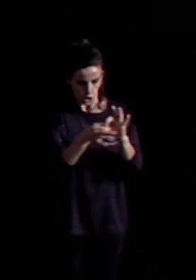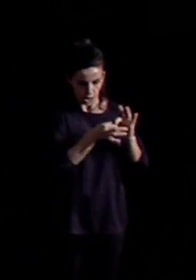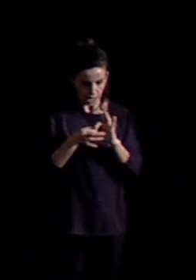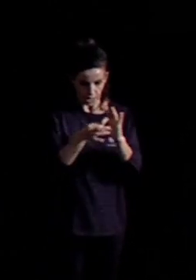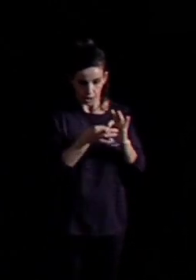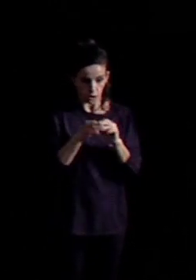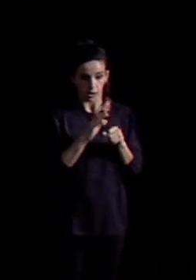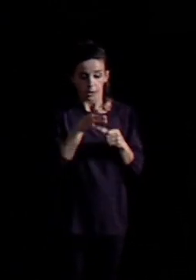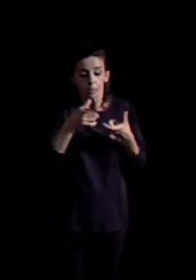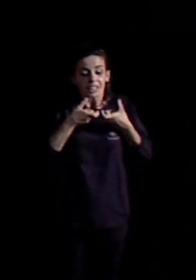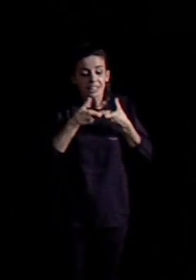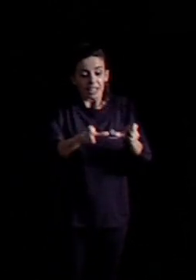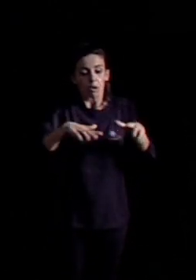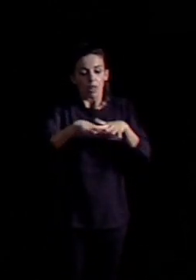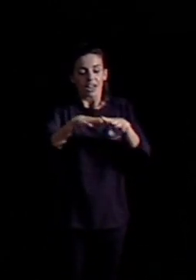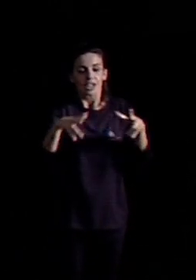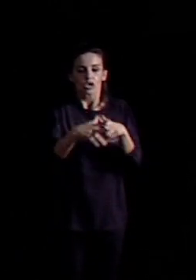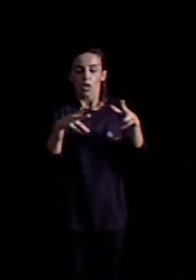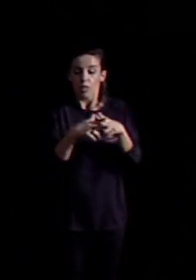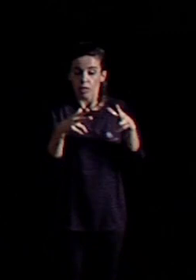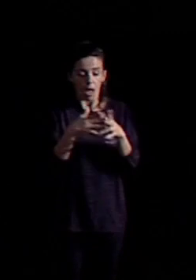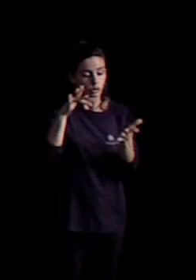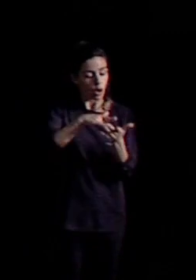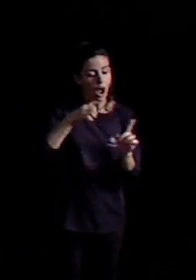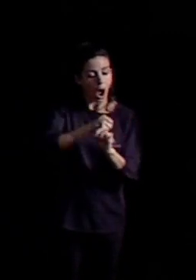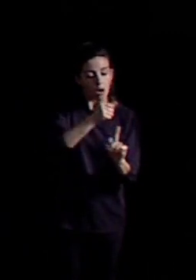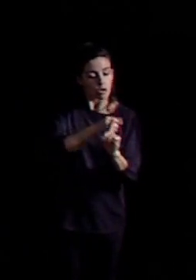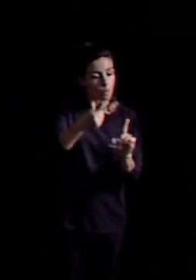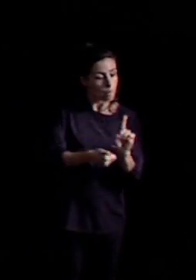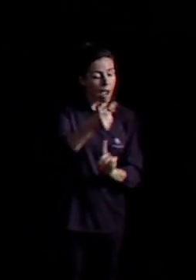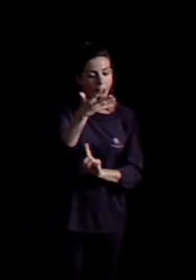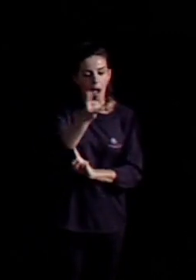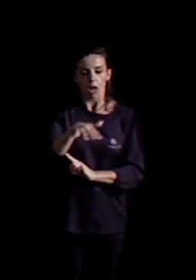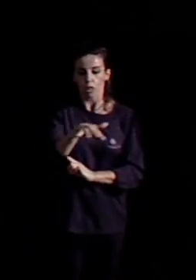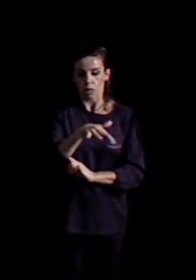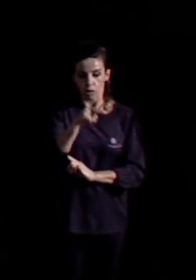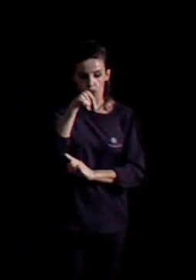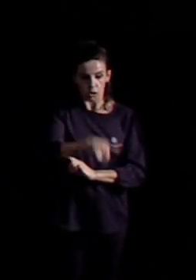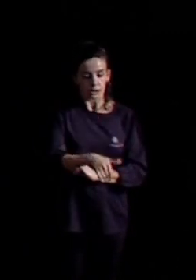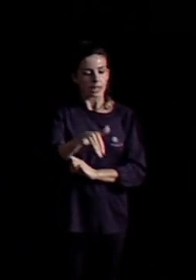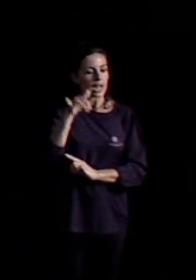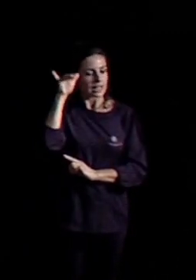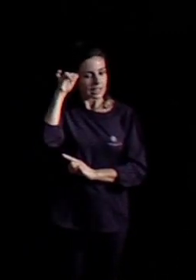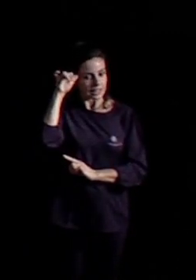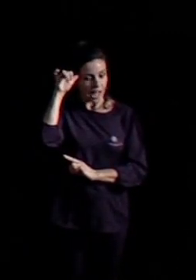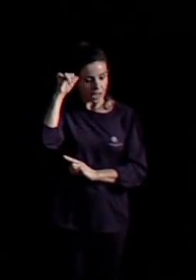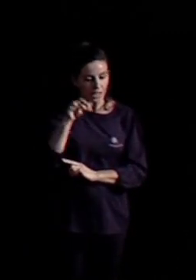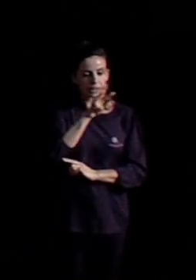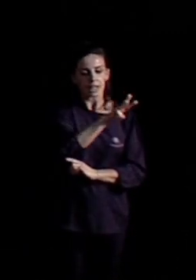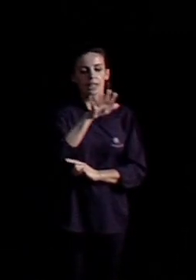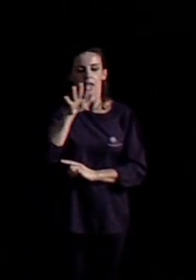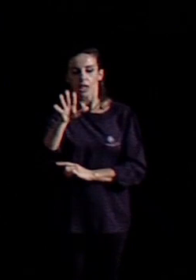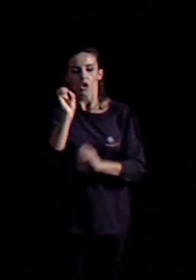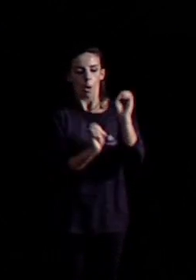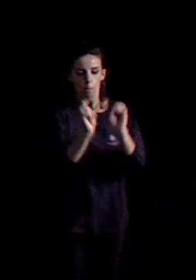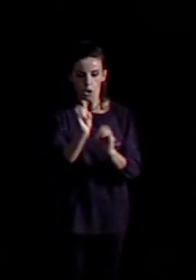Por tipo de red social, donde más la acosan es en Instagram, con un